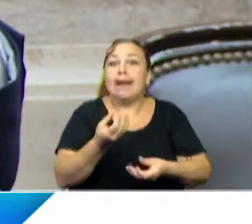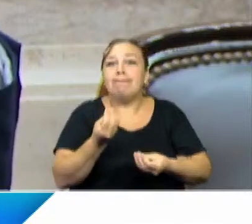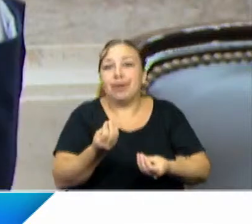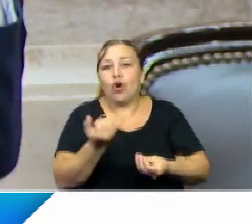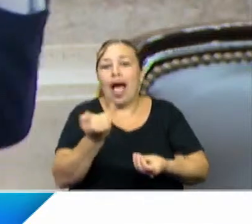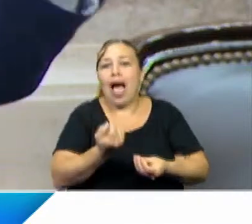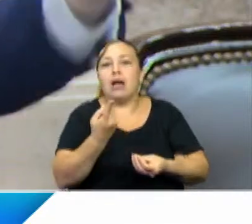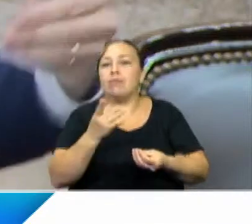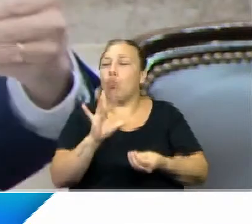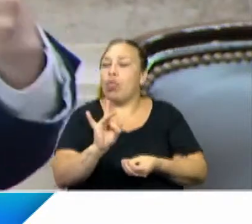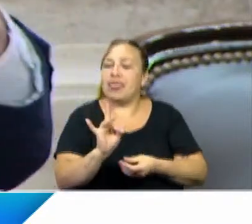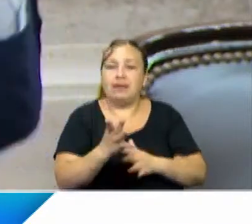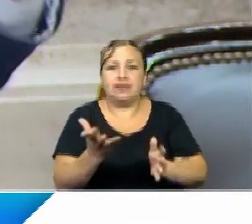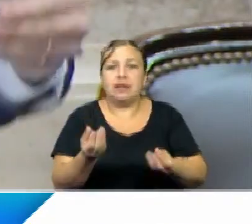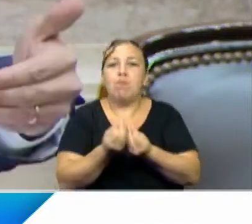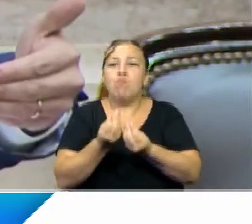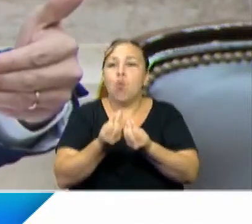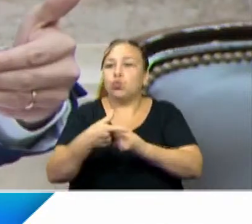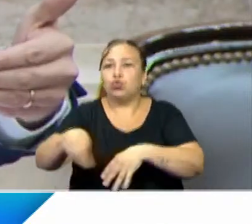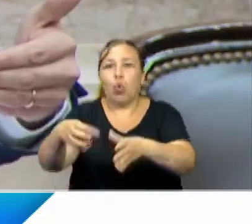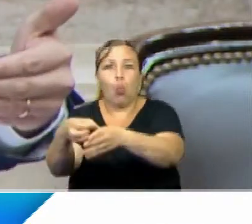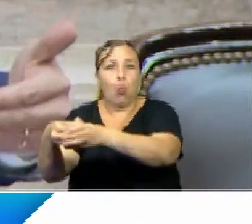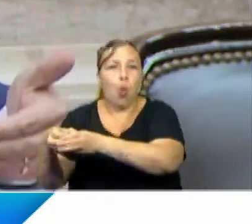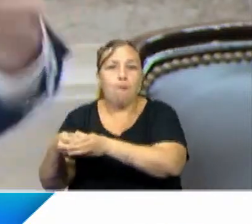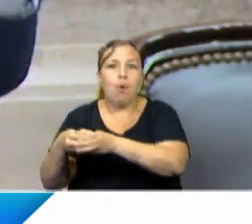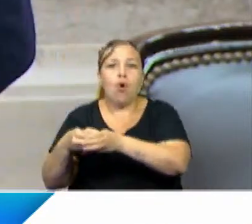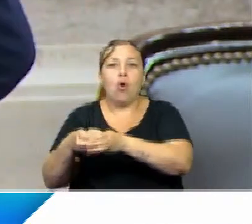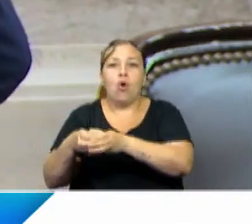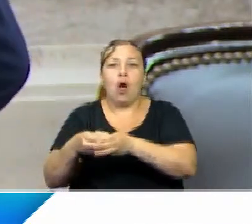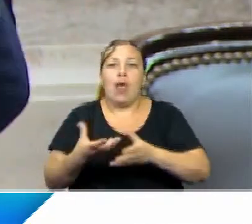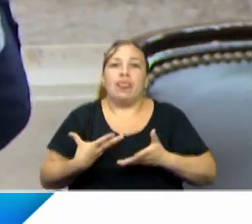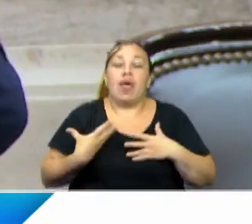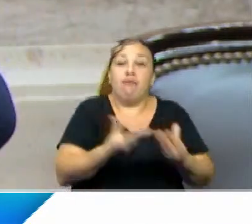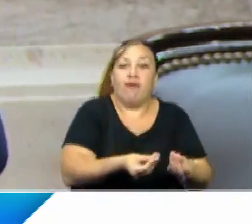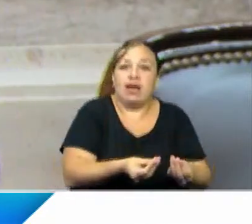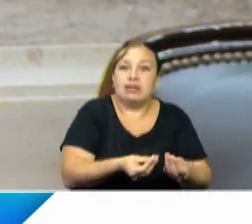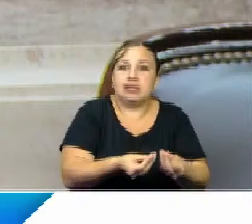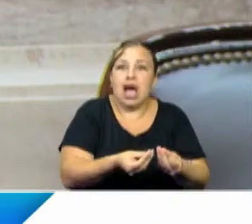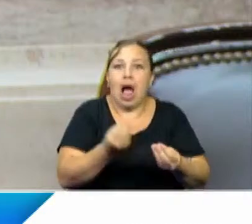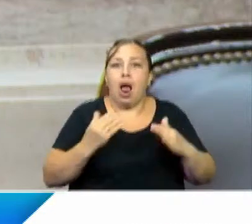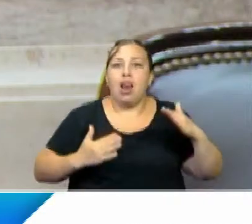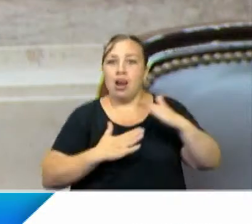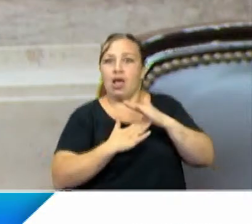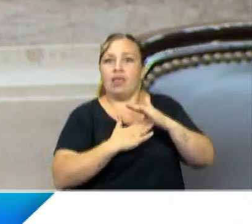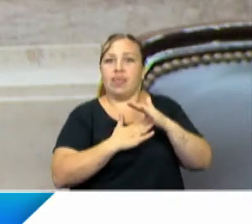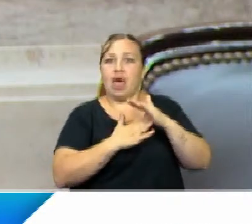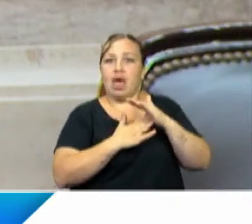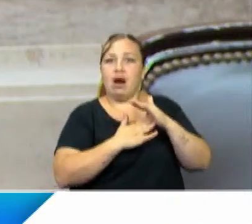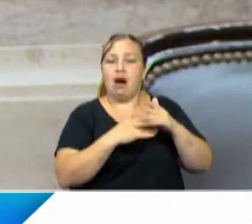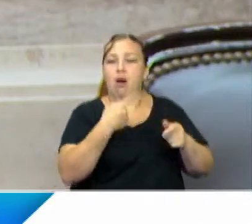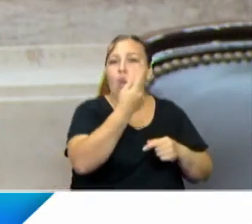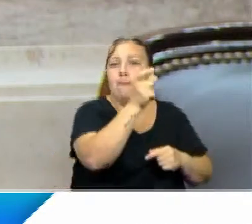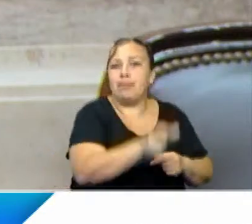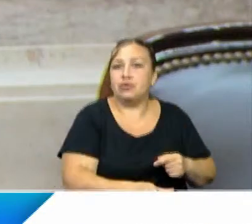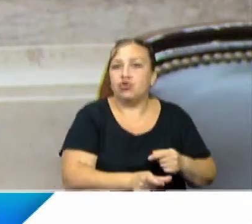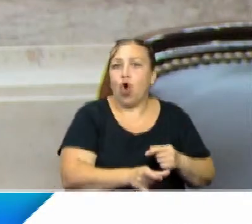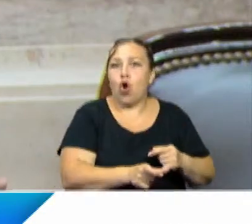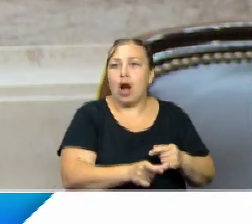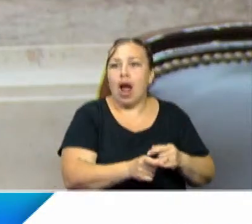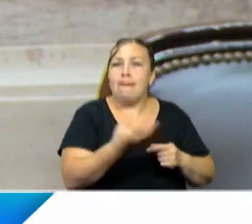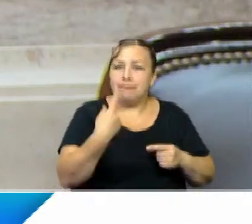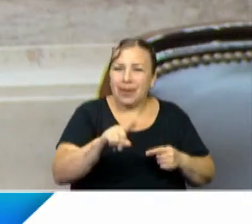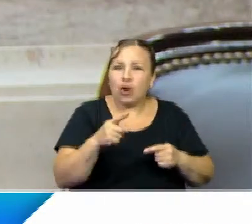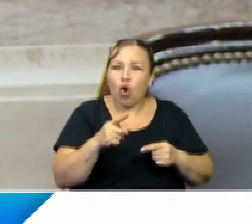o una serie de bancadas que anteponen la defensa del liderazgo de una sola persona por encima de la